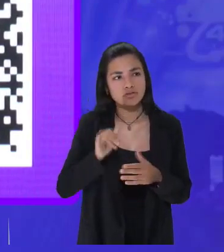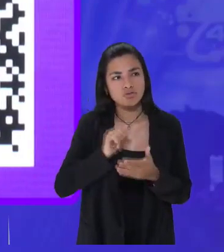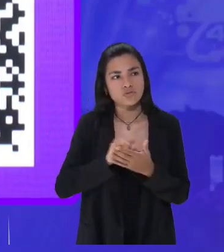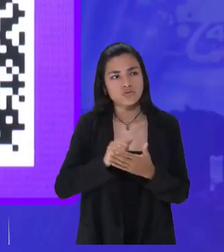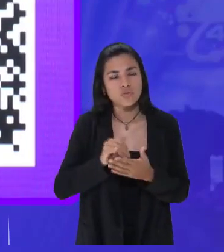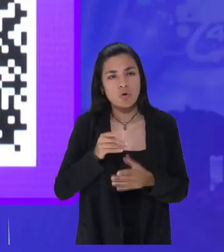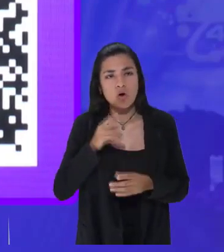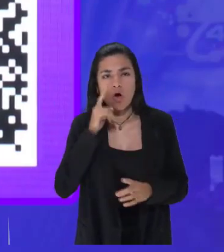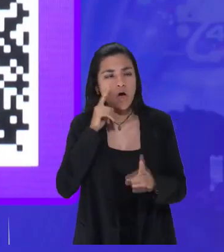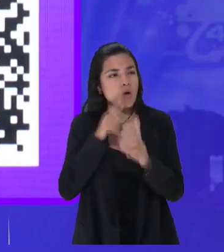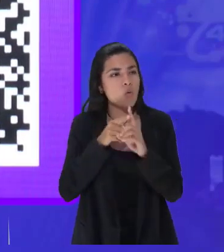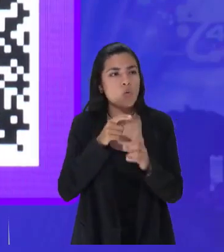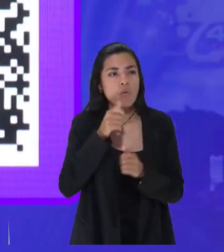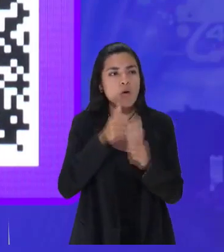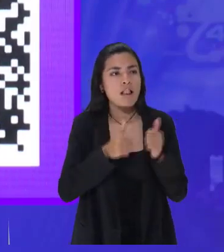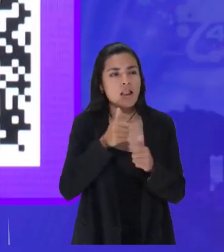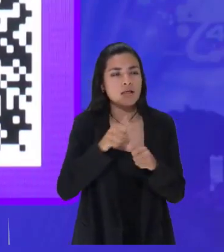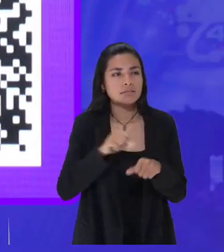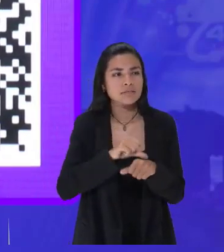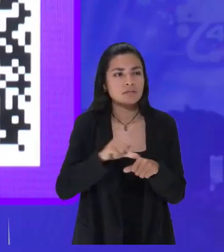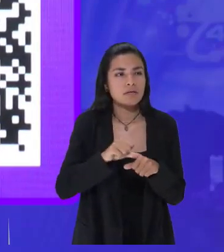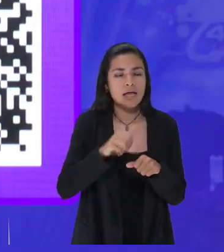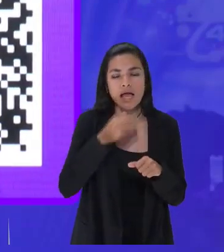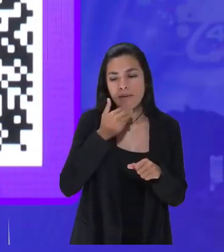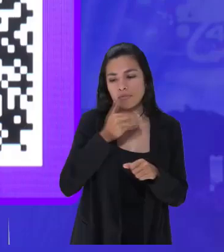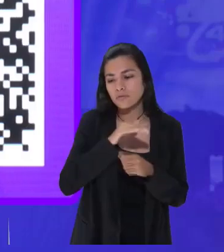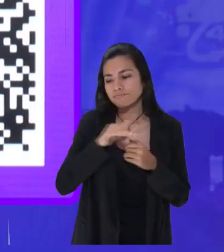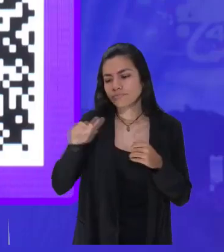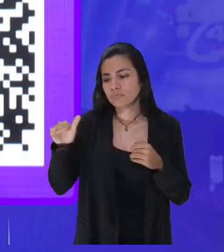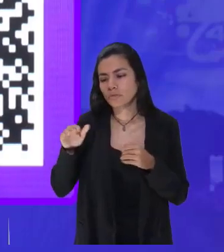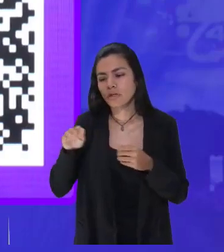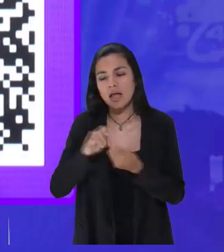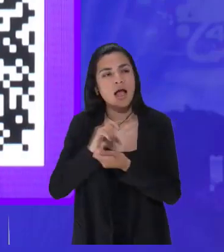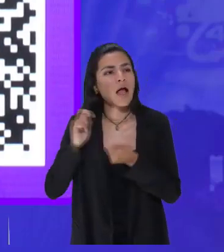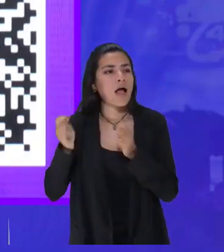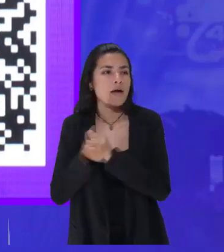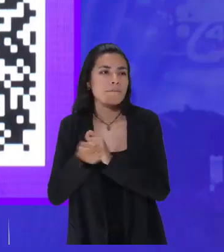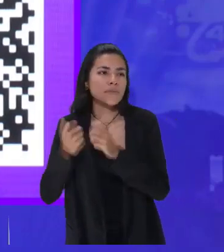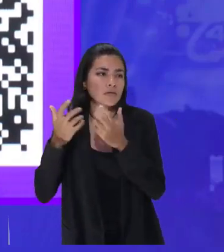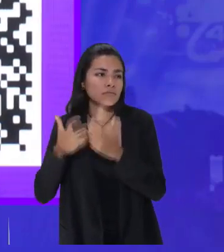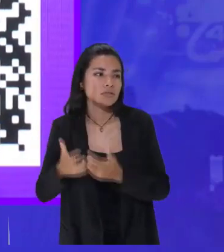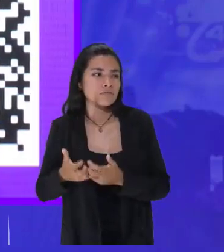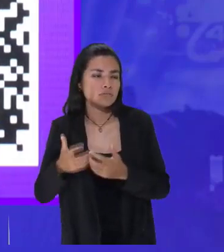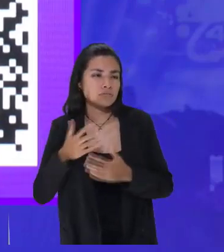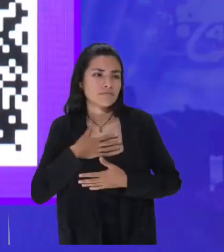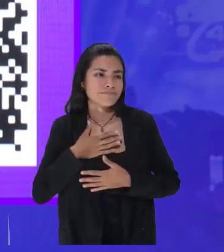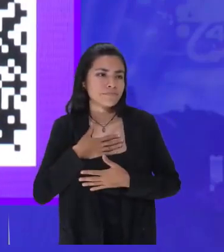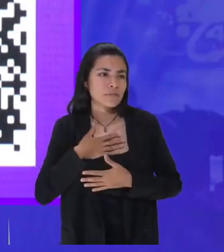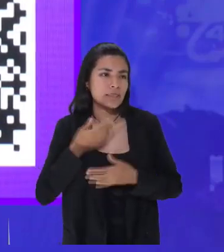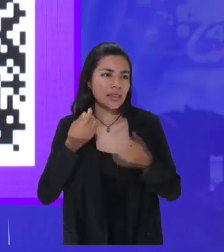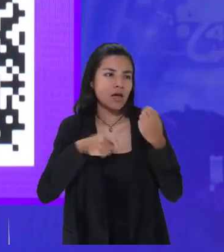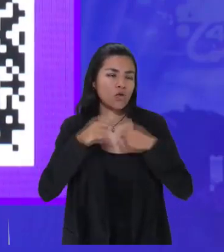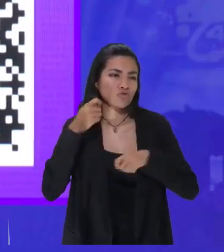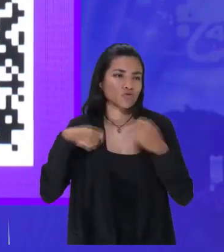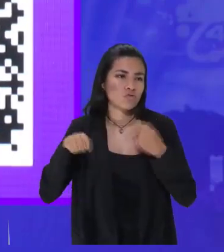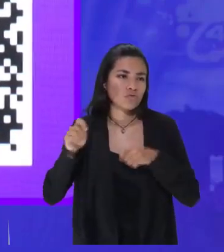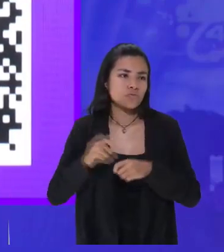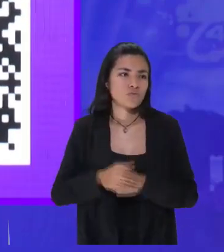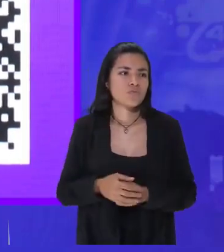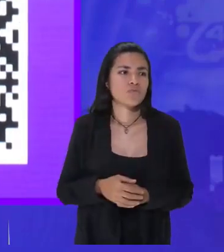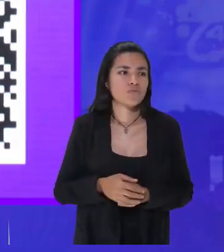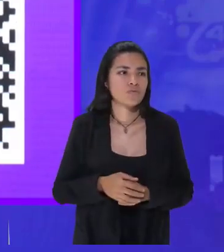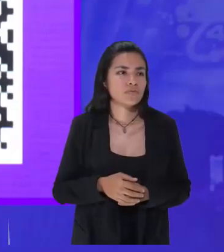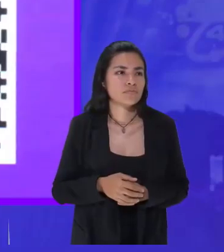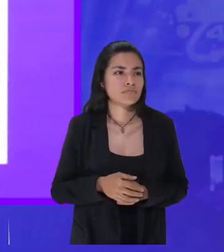enfocada en cirujanos. Si yo me voy a pacientes, mi modelo de negocio cambia. Y como cambia mi modelo de negocio,